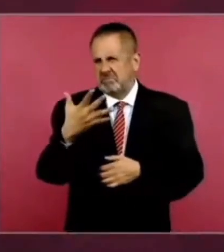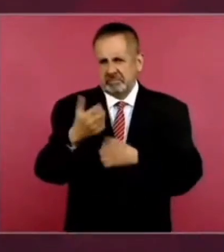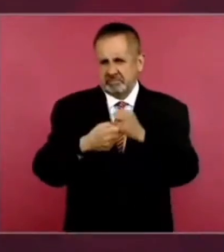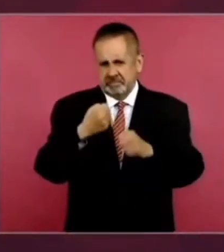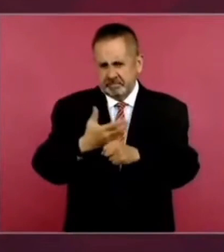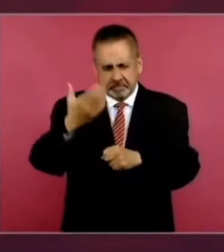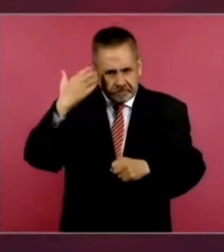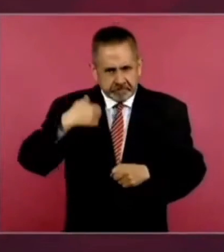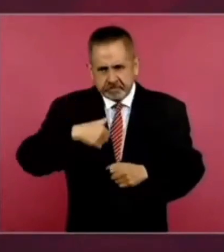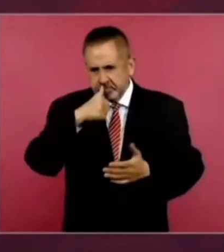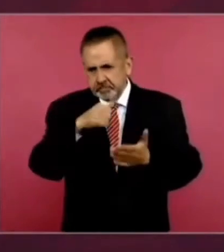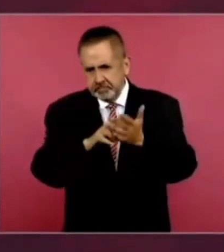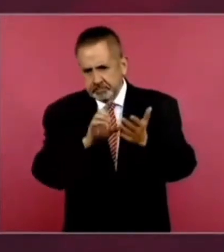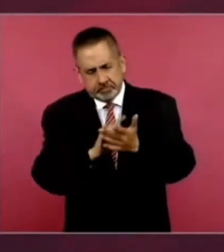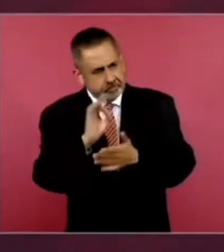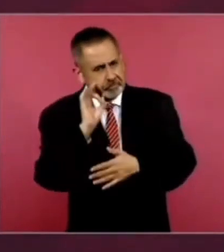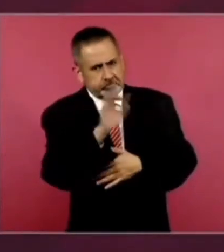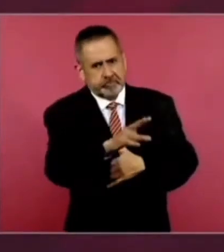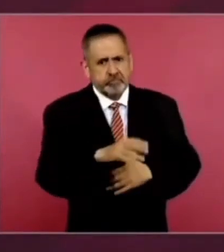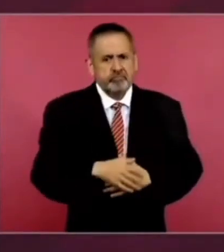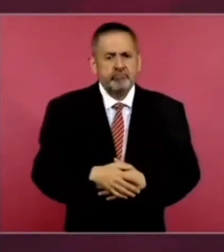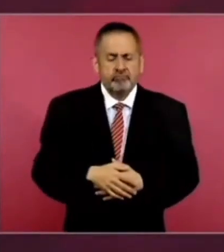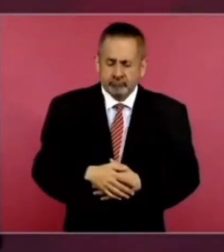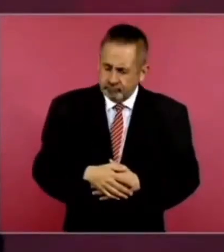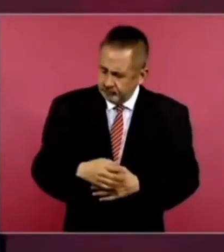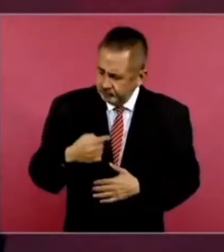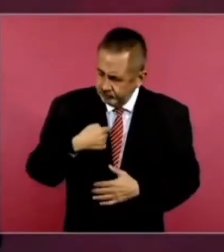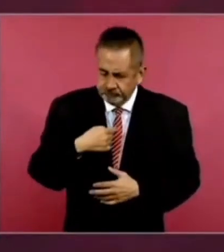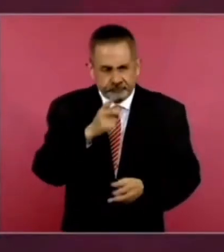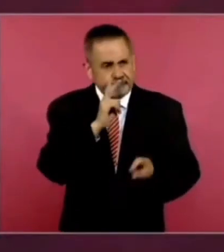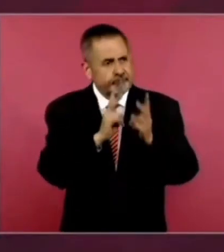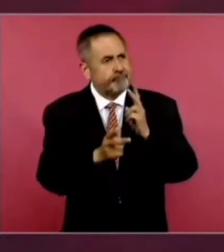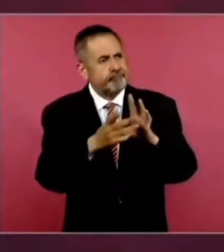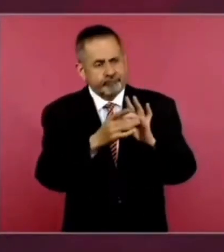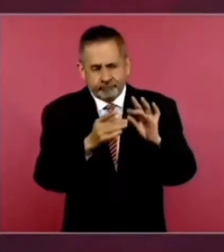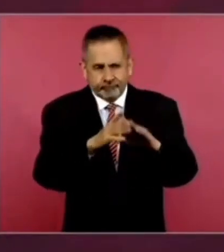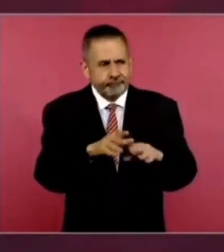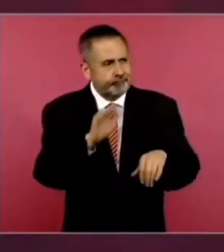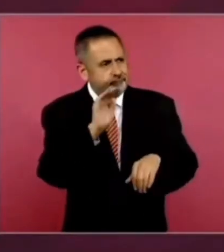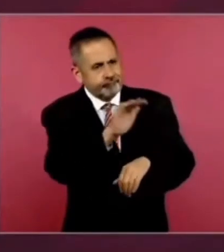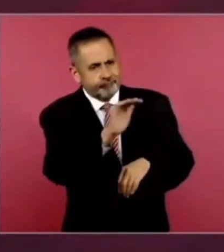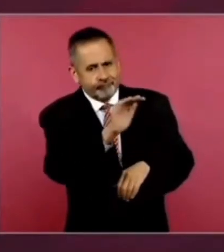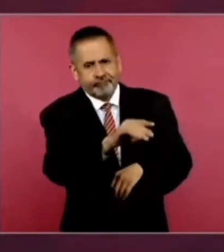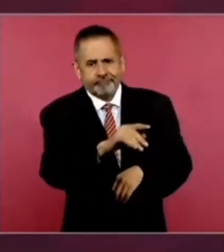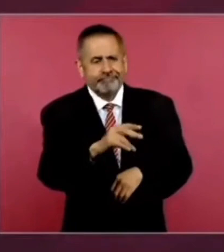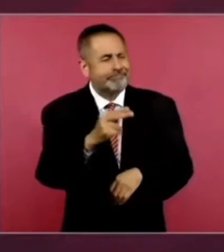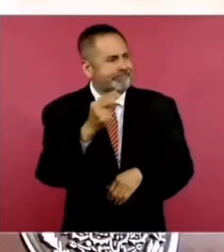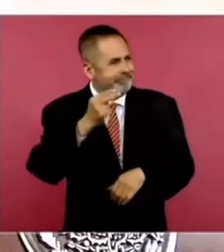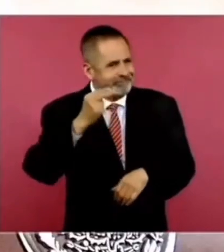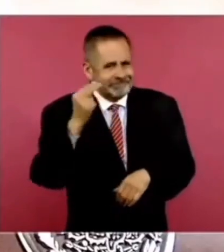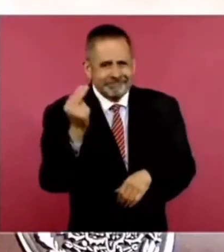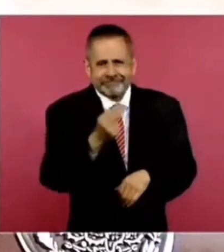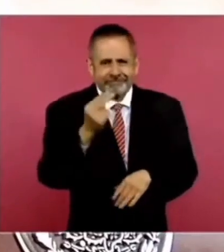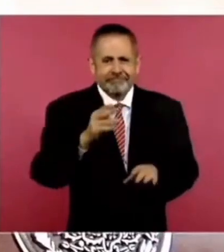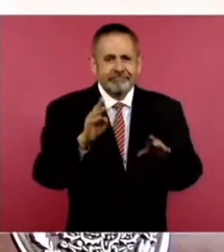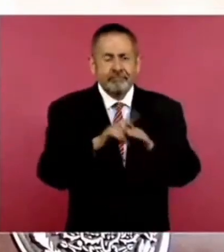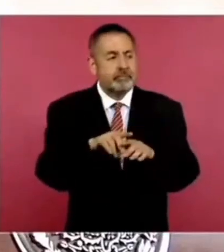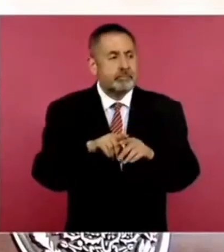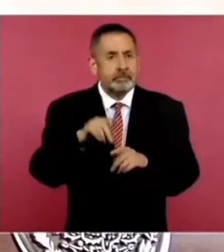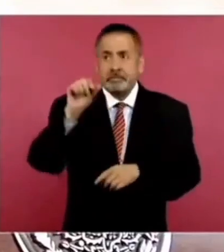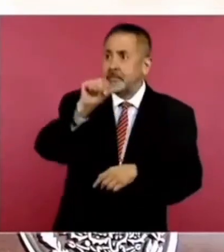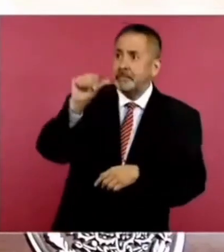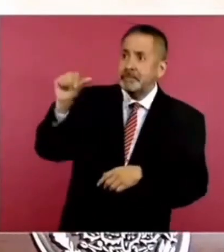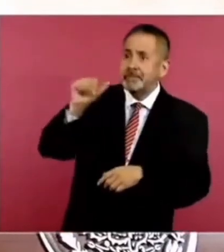años, le empecé a hablar de la necesidad de sustituir importaciones de